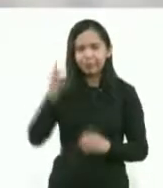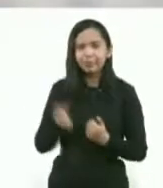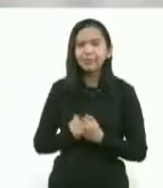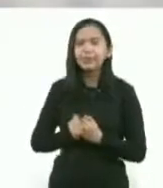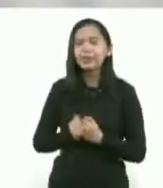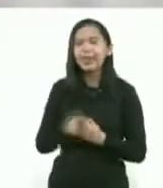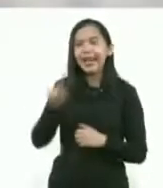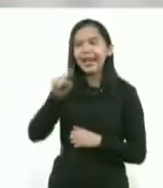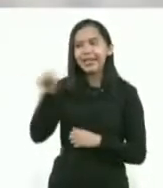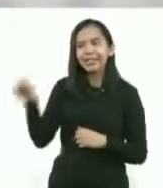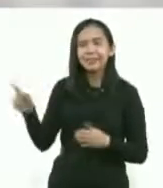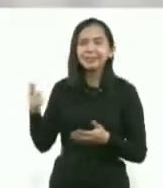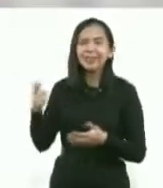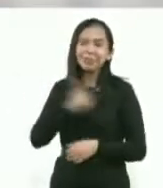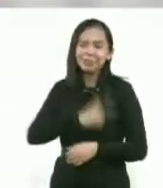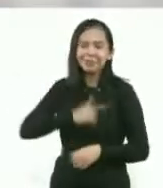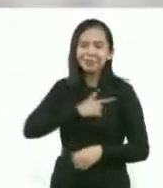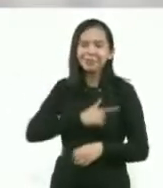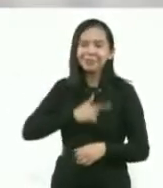les gusta mucho portarse mal.